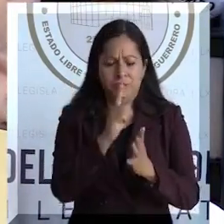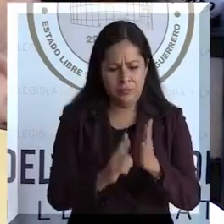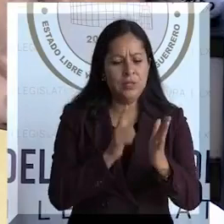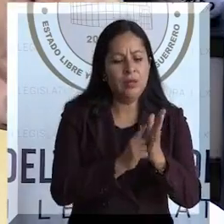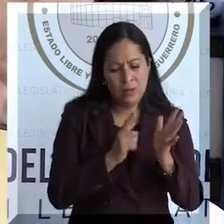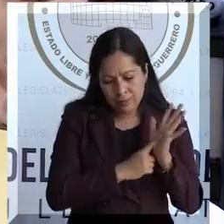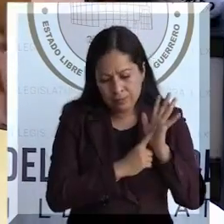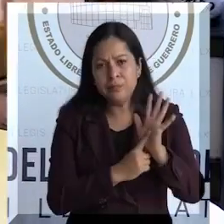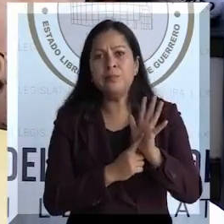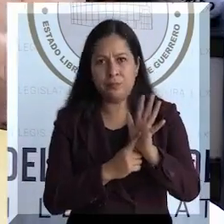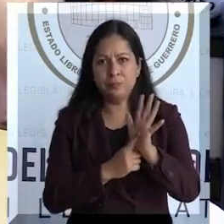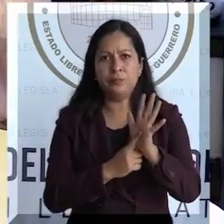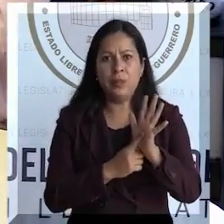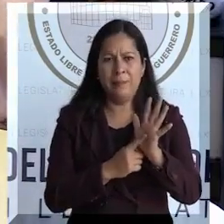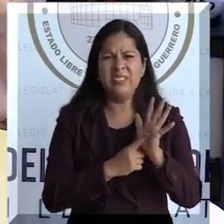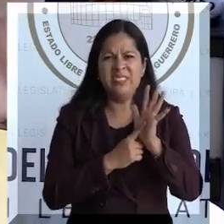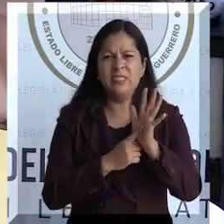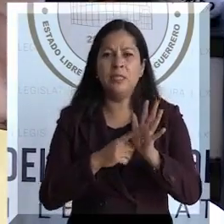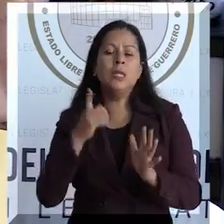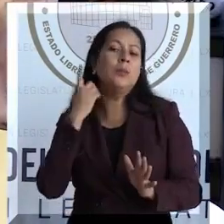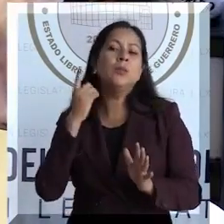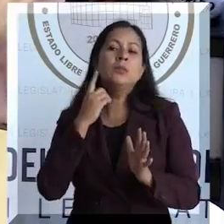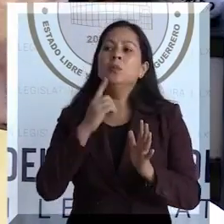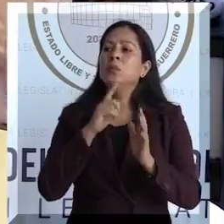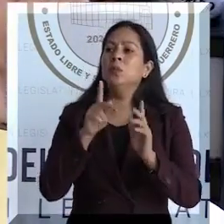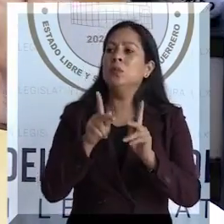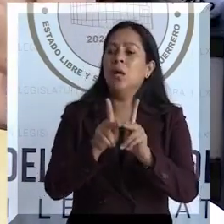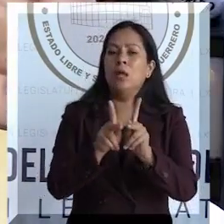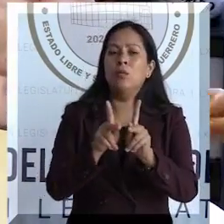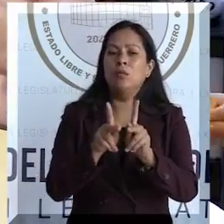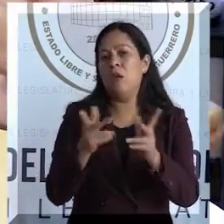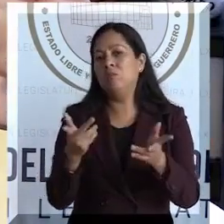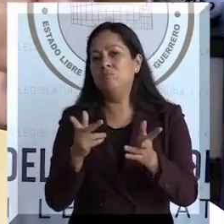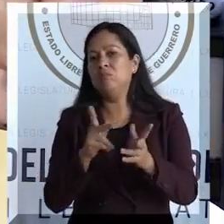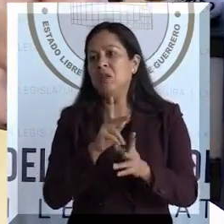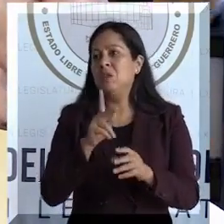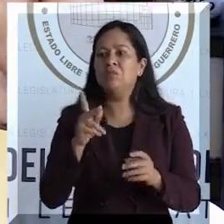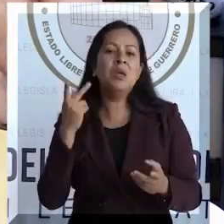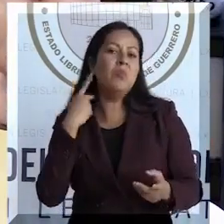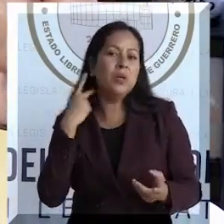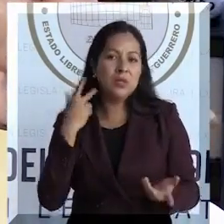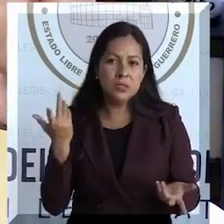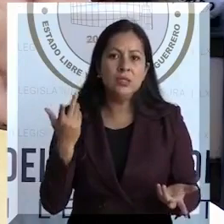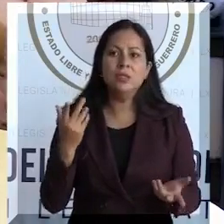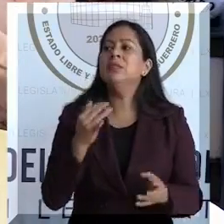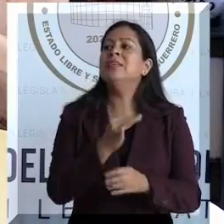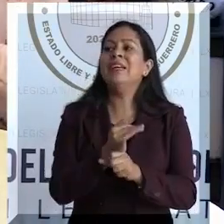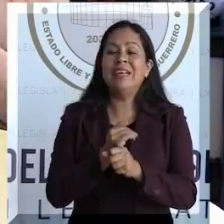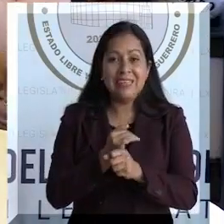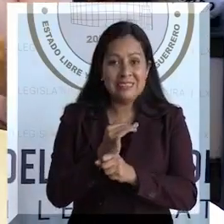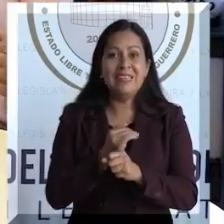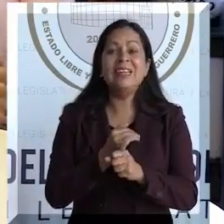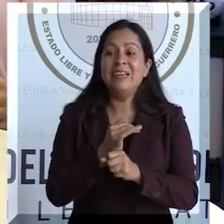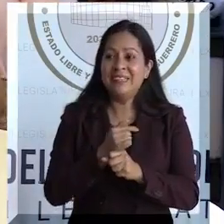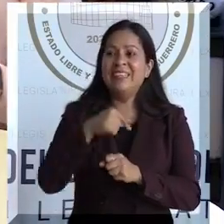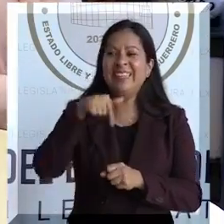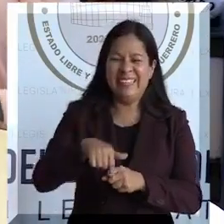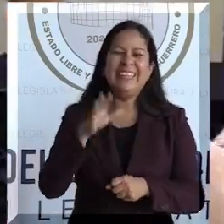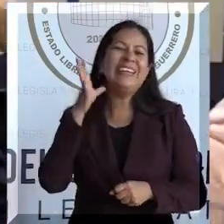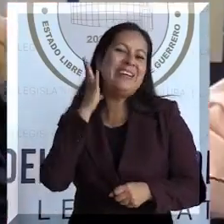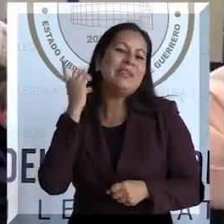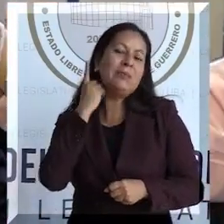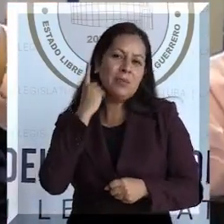fue presentada por diputados de su mismo grupo parlamentario, la Ley de Desplazados, que también está siendo analizada ya en el Congreso